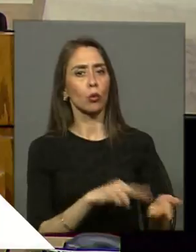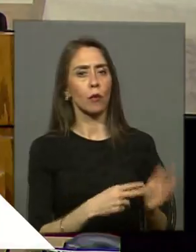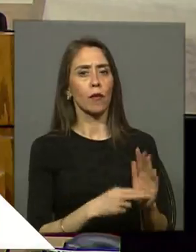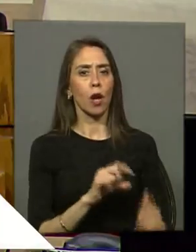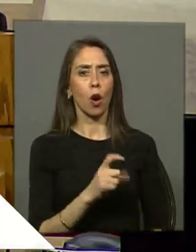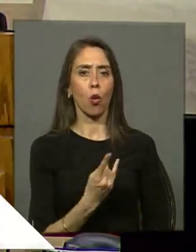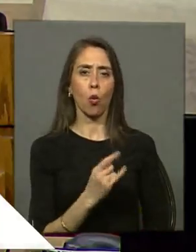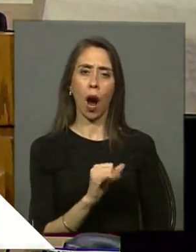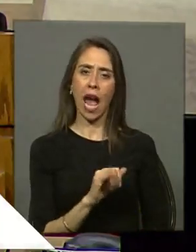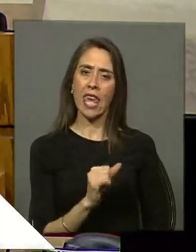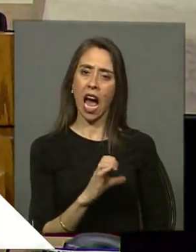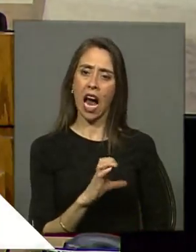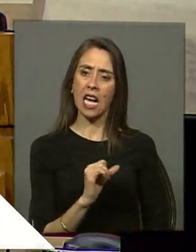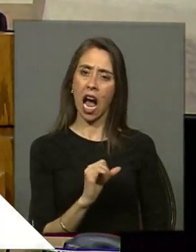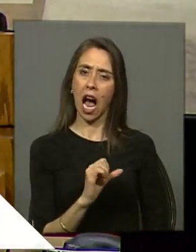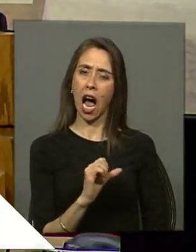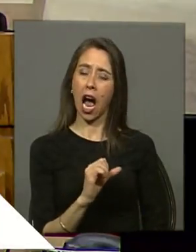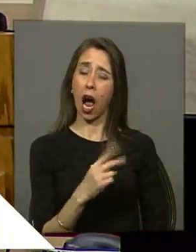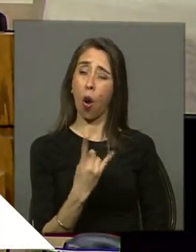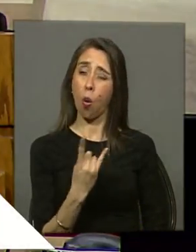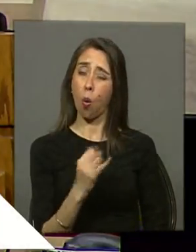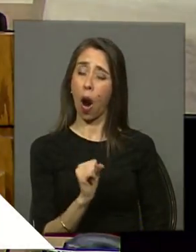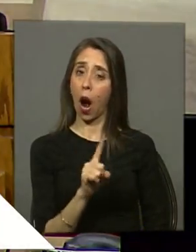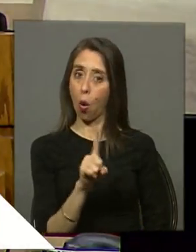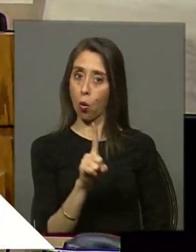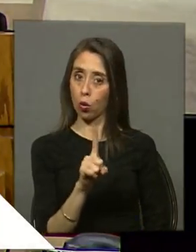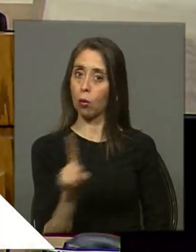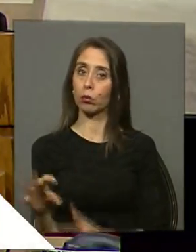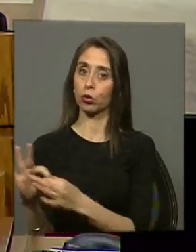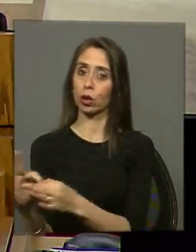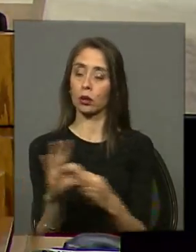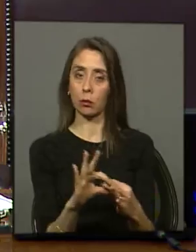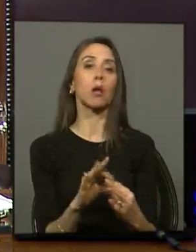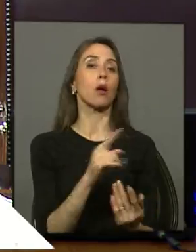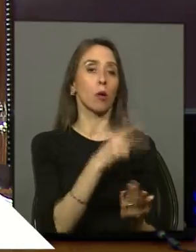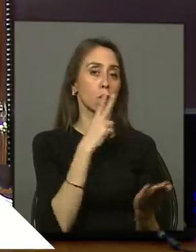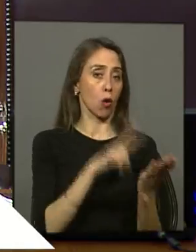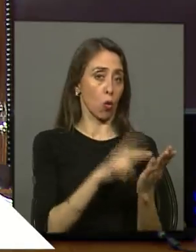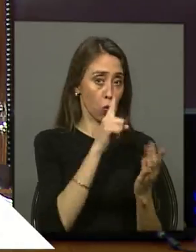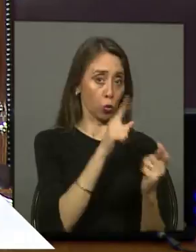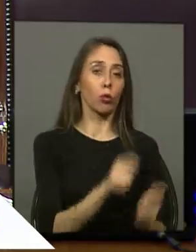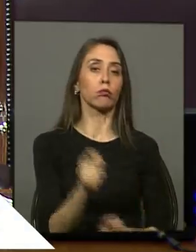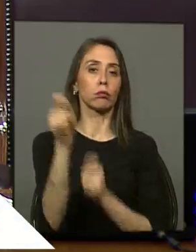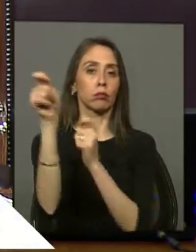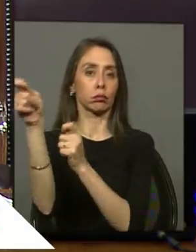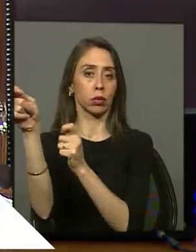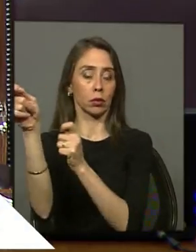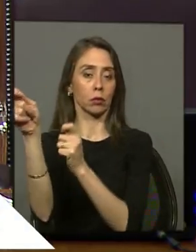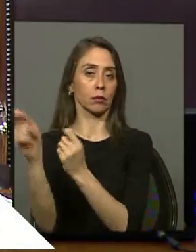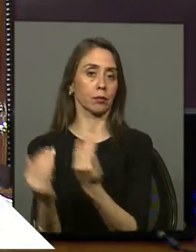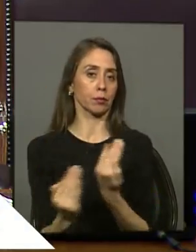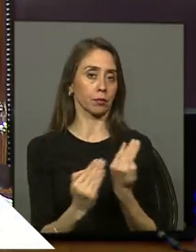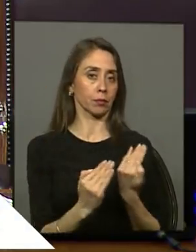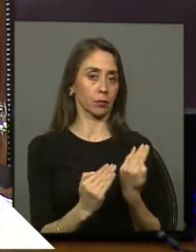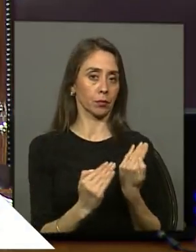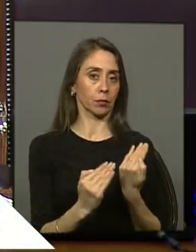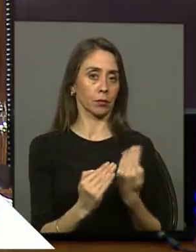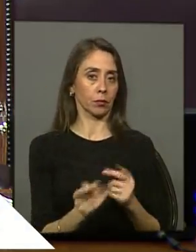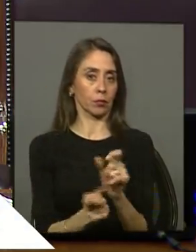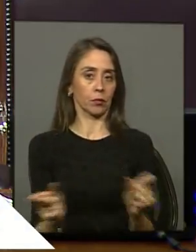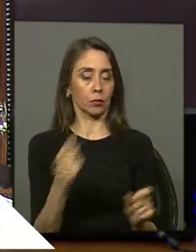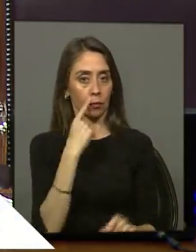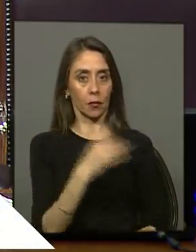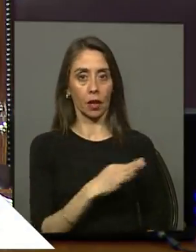con Guañacagua 1 eso presidente muchas gracias gracias diputado Miosich vamos a despachar el oficio por usted solicitada con la adhesión de los